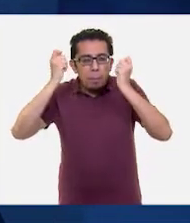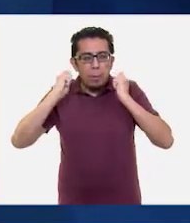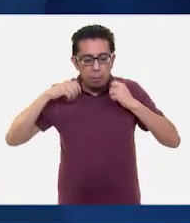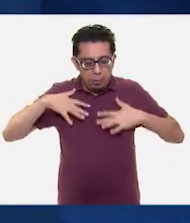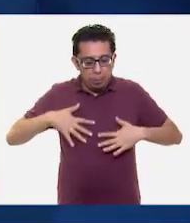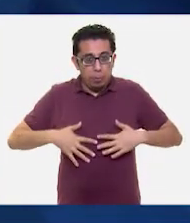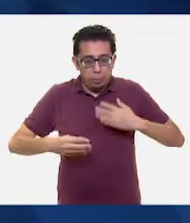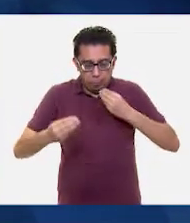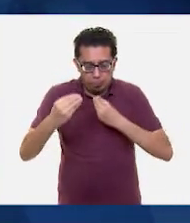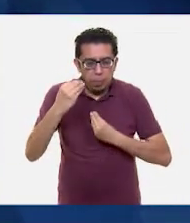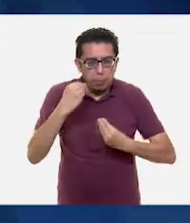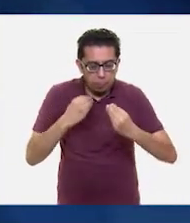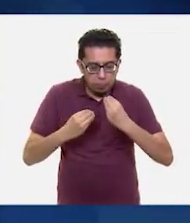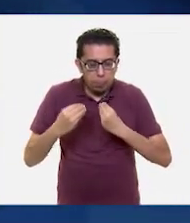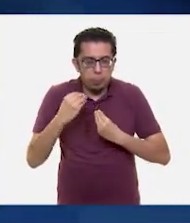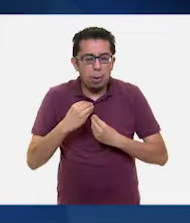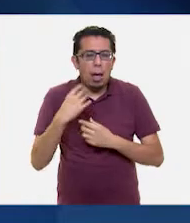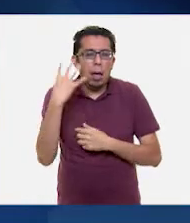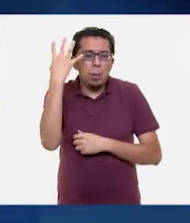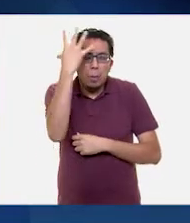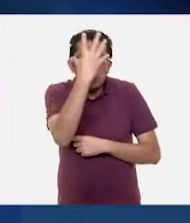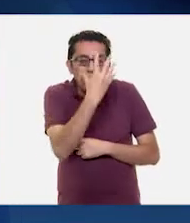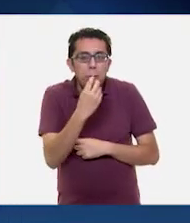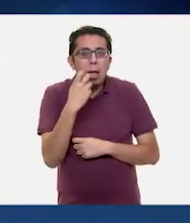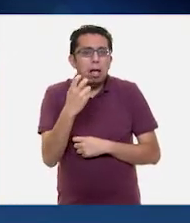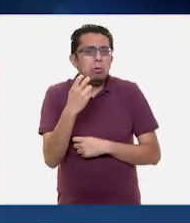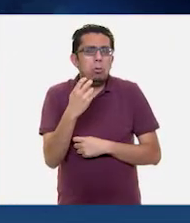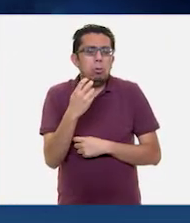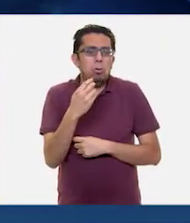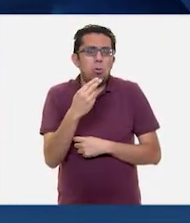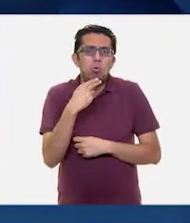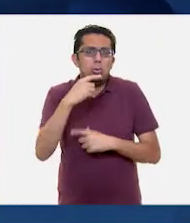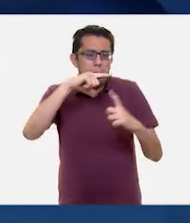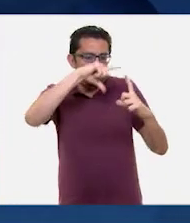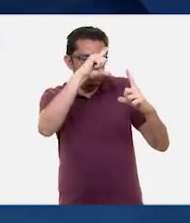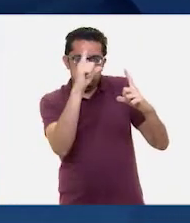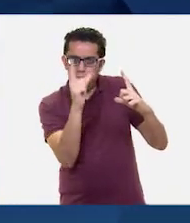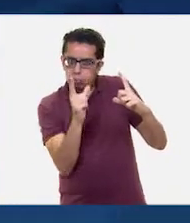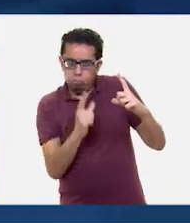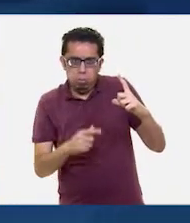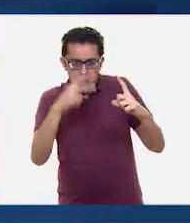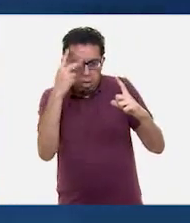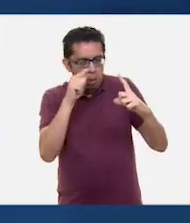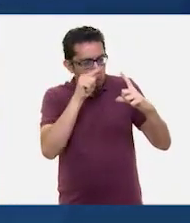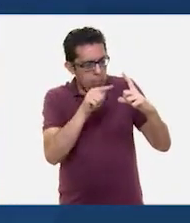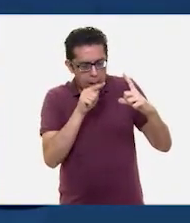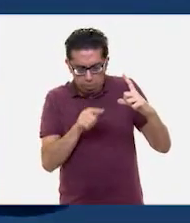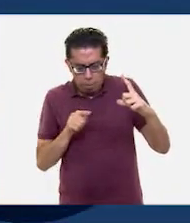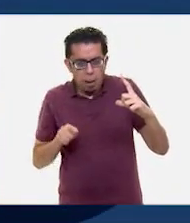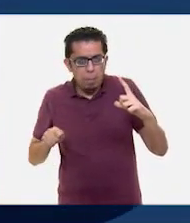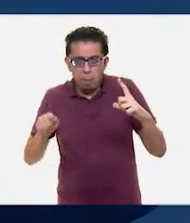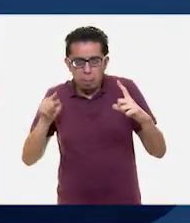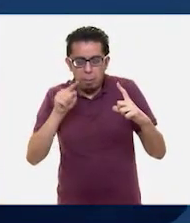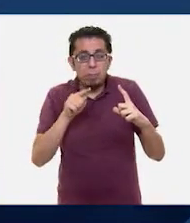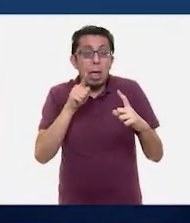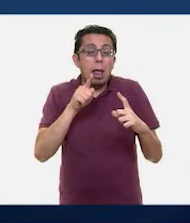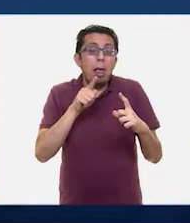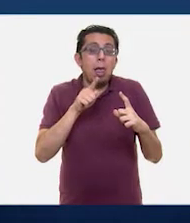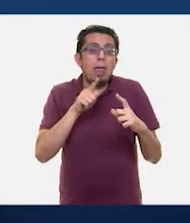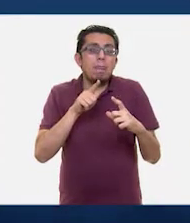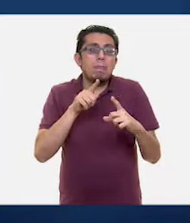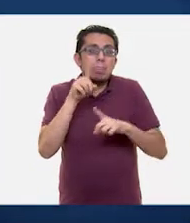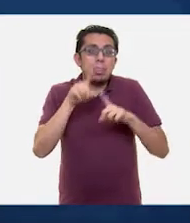Es usado a lo largo y ancho de nuestro país, por lo cual tiene distintas características de acuerdo con cada